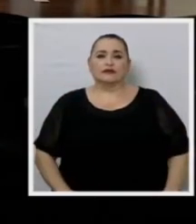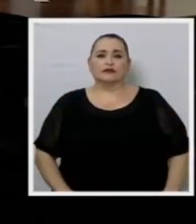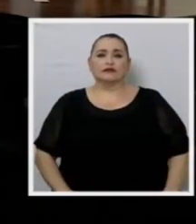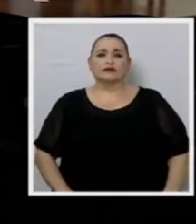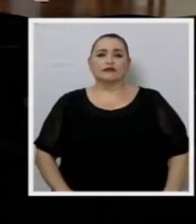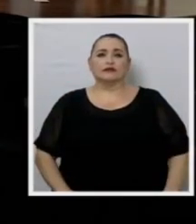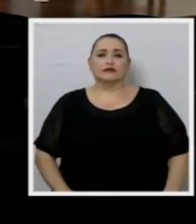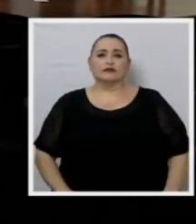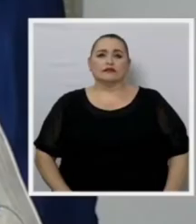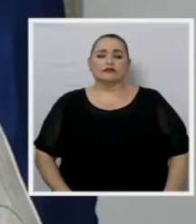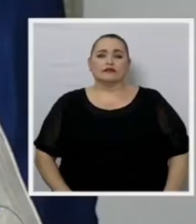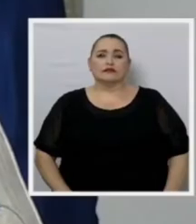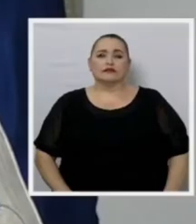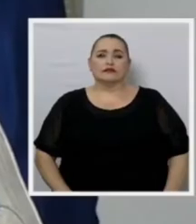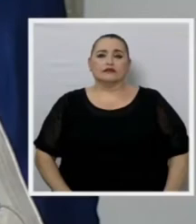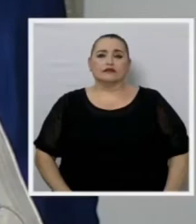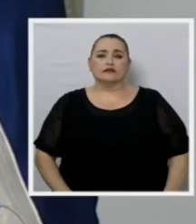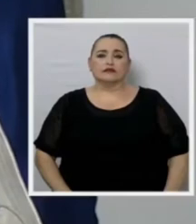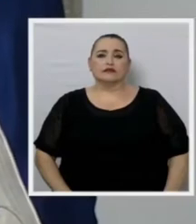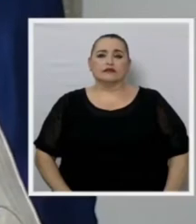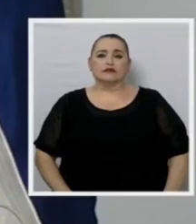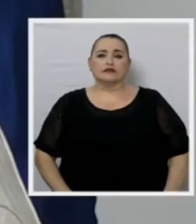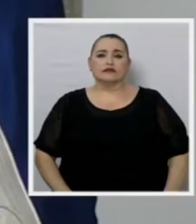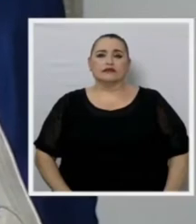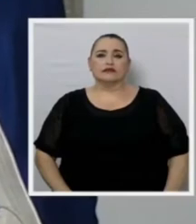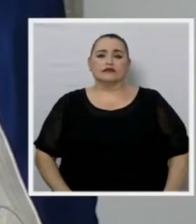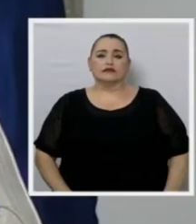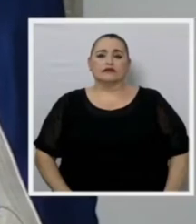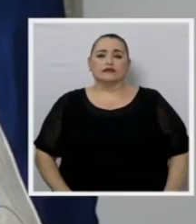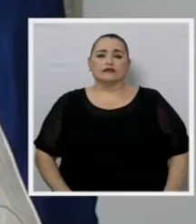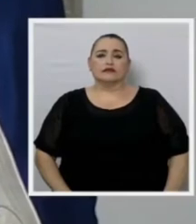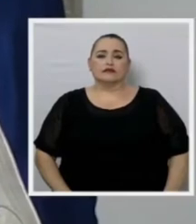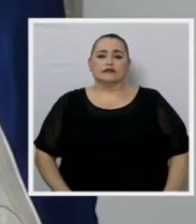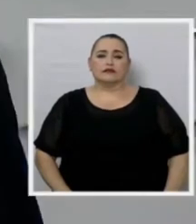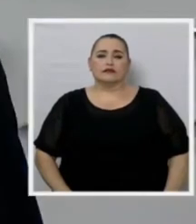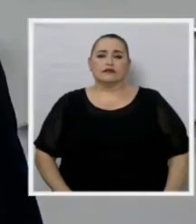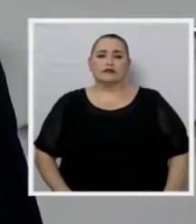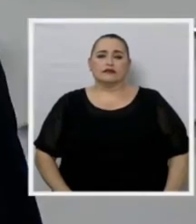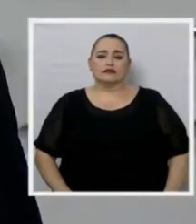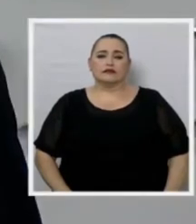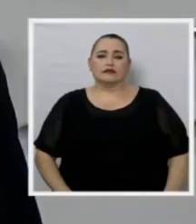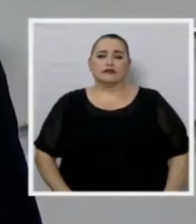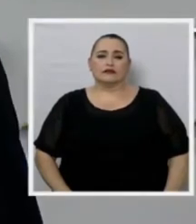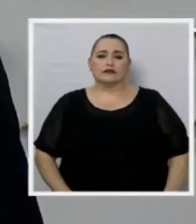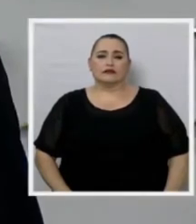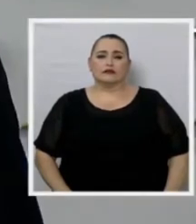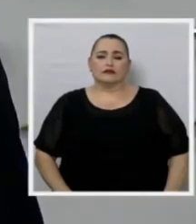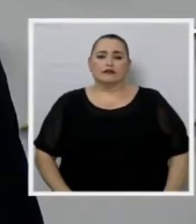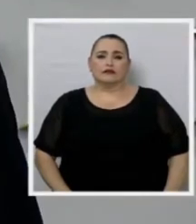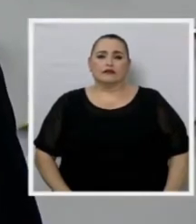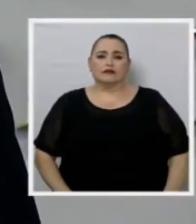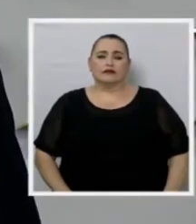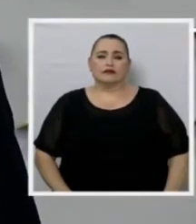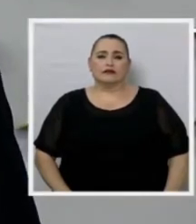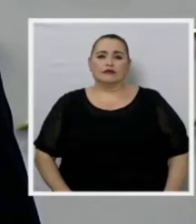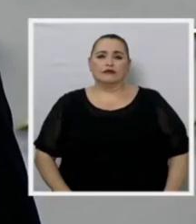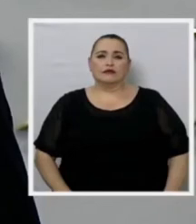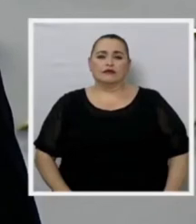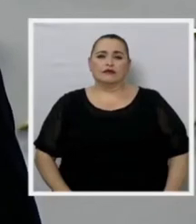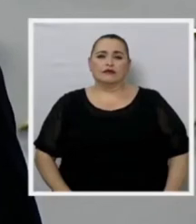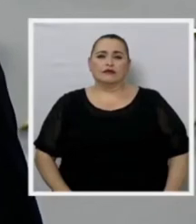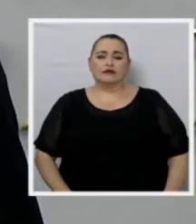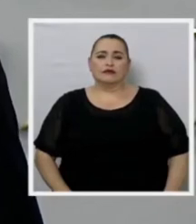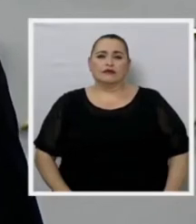de campaña electoral este optó por presentar su dimisión después de haber ejercido como magistrado por